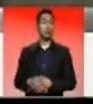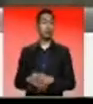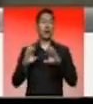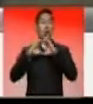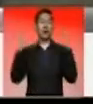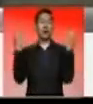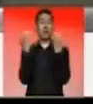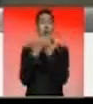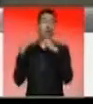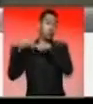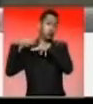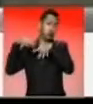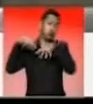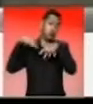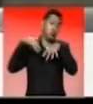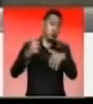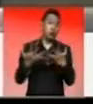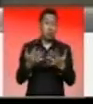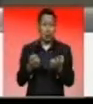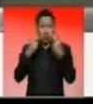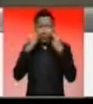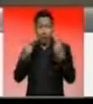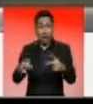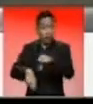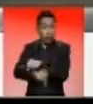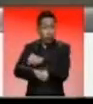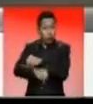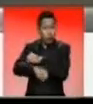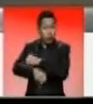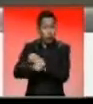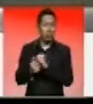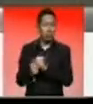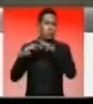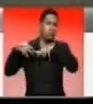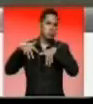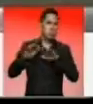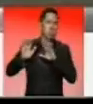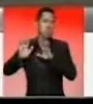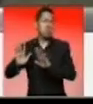estadio para ver el cotejo entre los equipos locales cuando ciudadanos